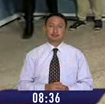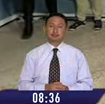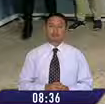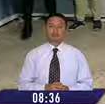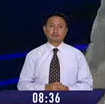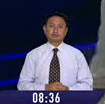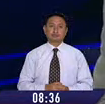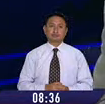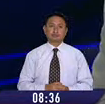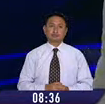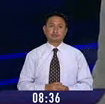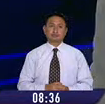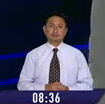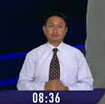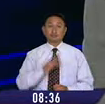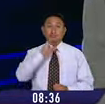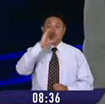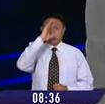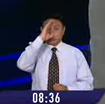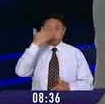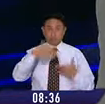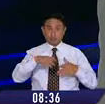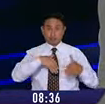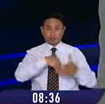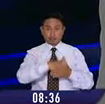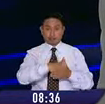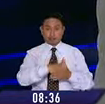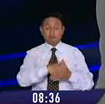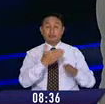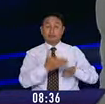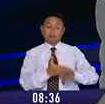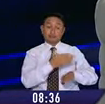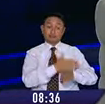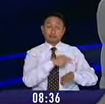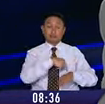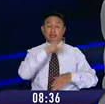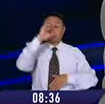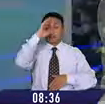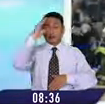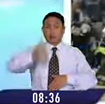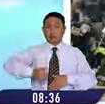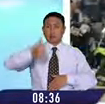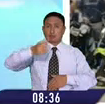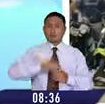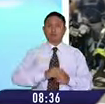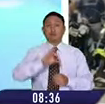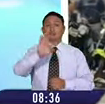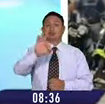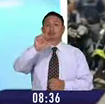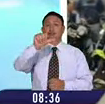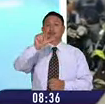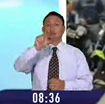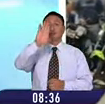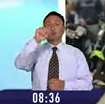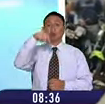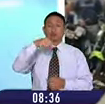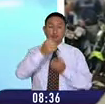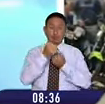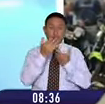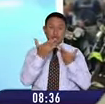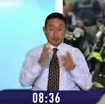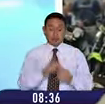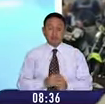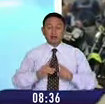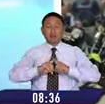Casamen. Y el trabajo de la policía no se detiene. Hace pocos minutos, en última hora, el comandante general de la policía, Fausto Salinas, informó que tras